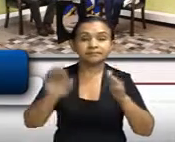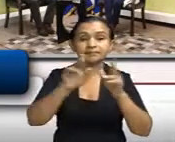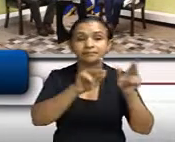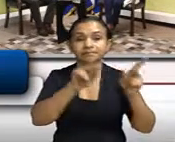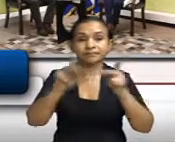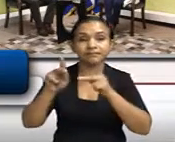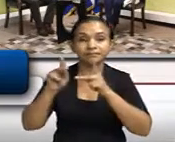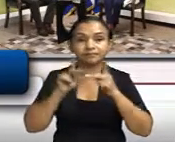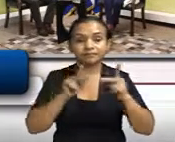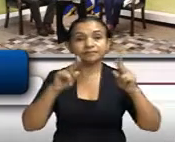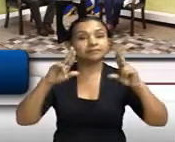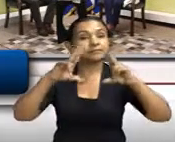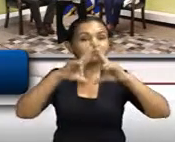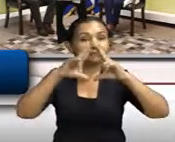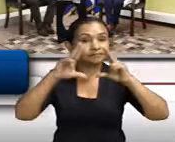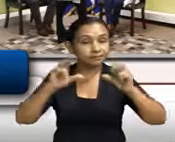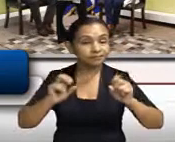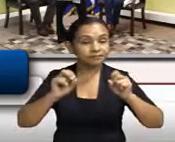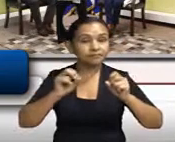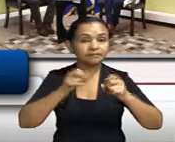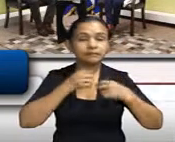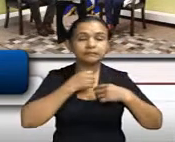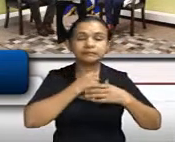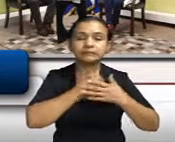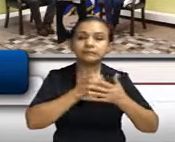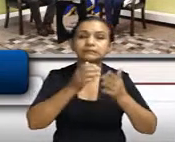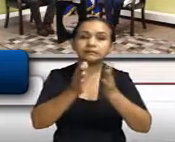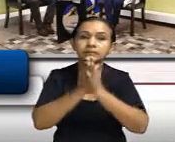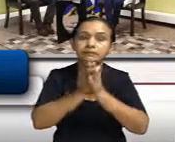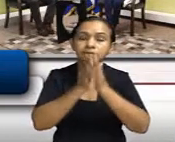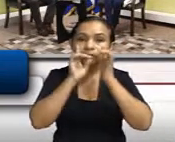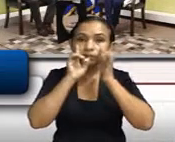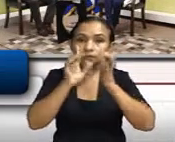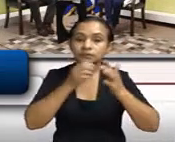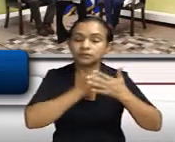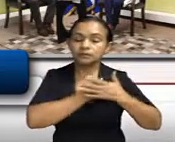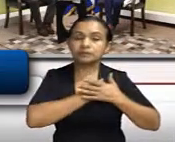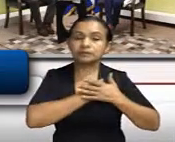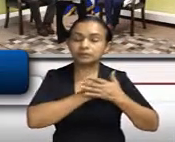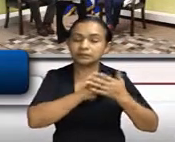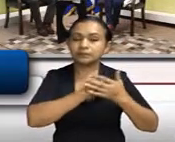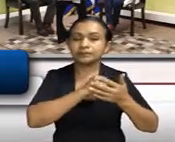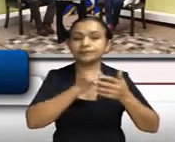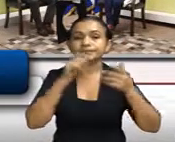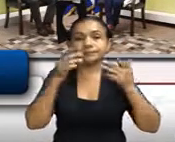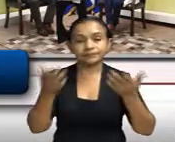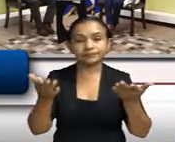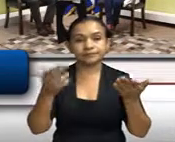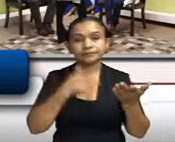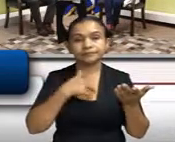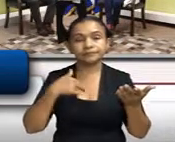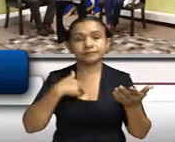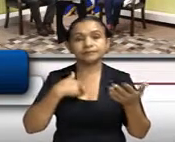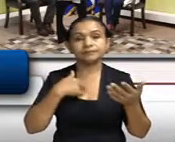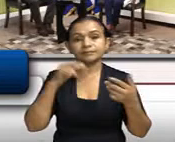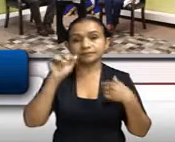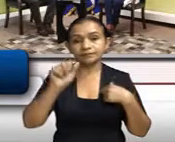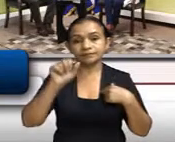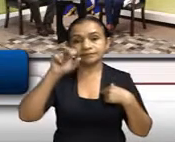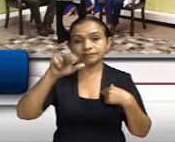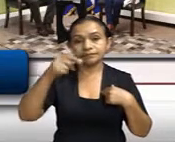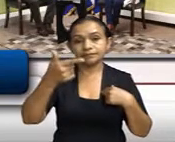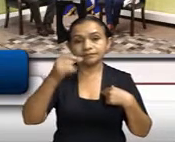población nicaragüense, y los infartos, amigos televidentes, son producto de la angina de pecho. La angina de pecho es